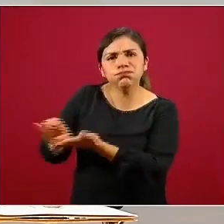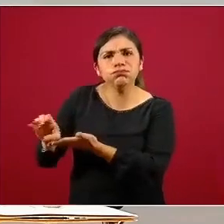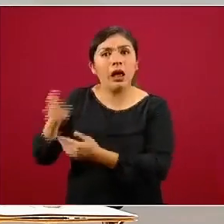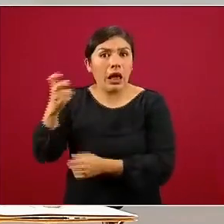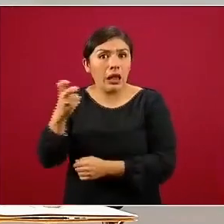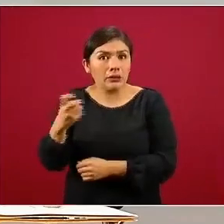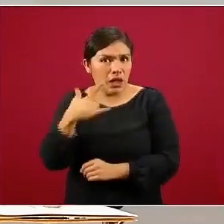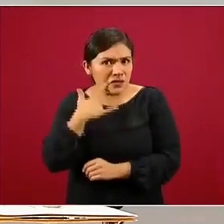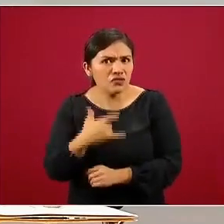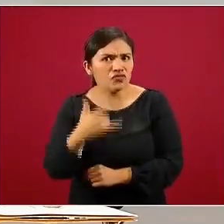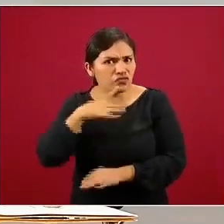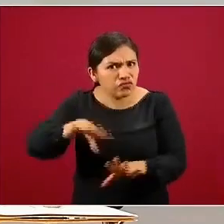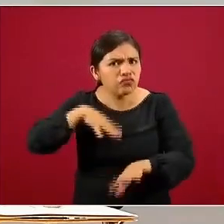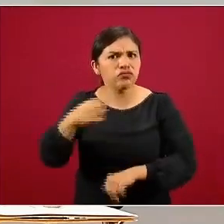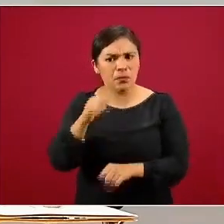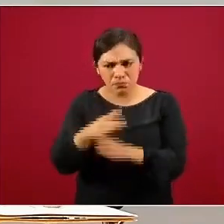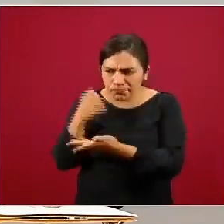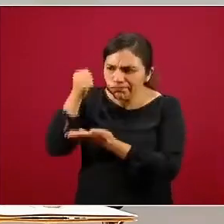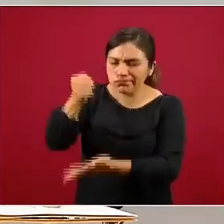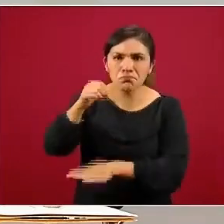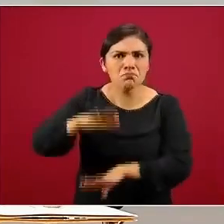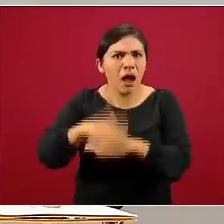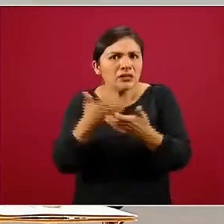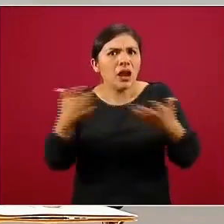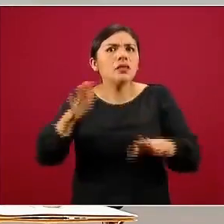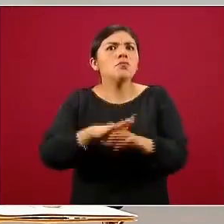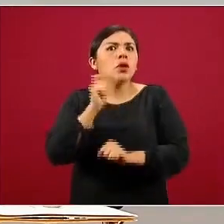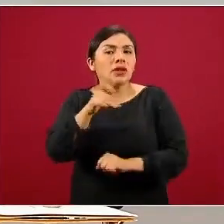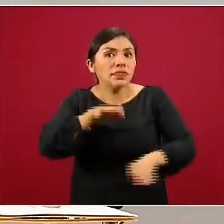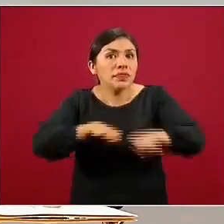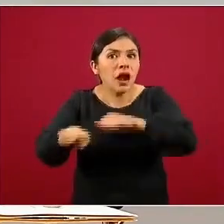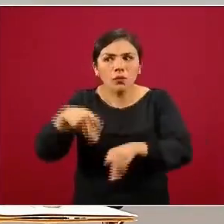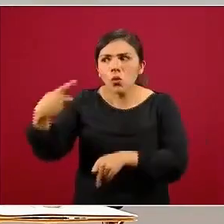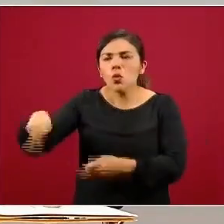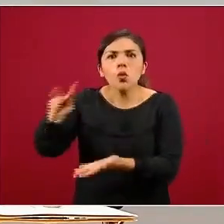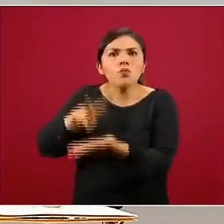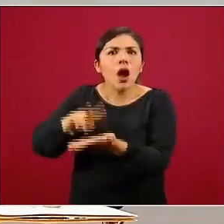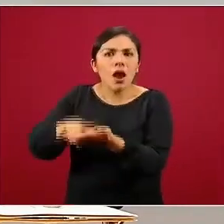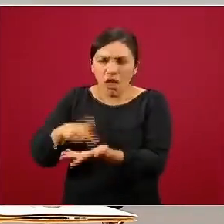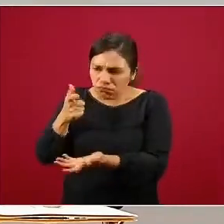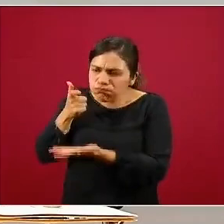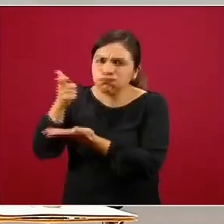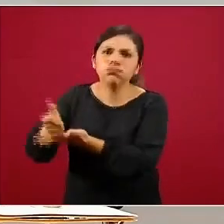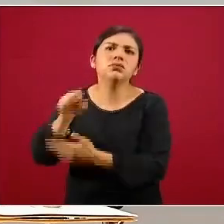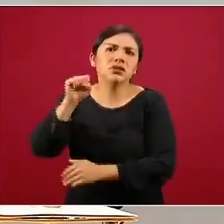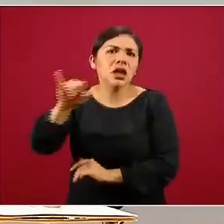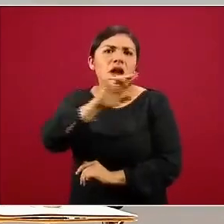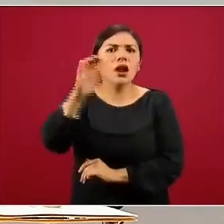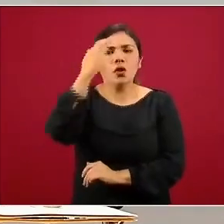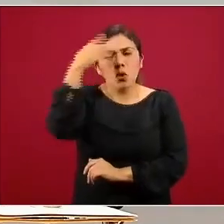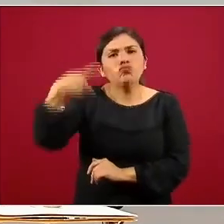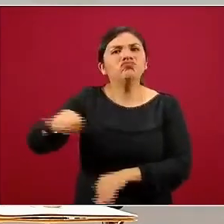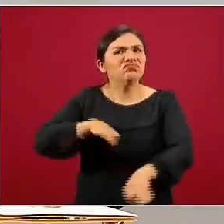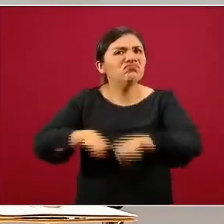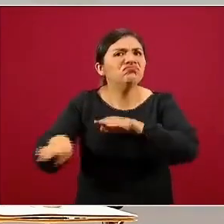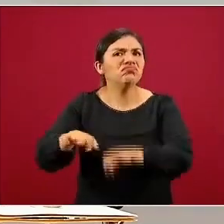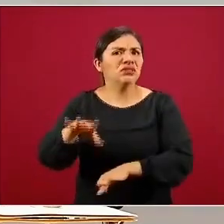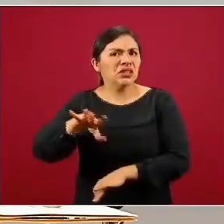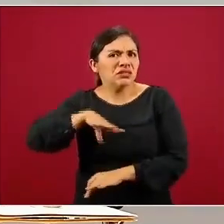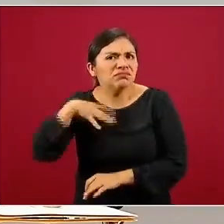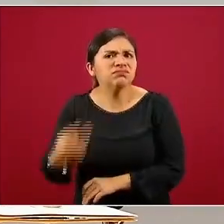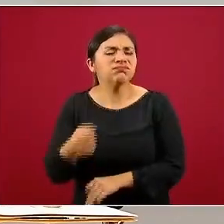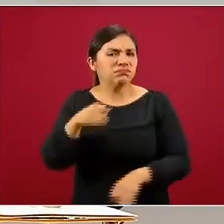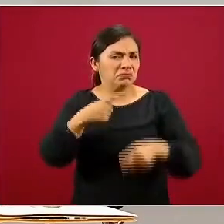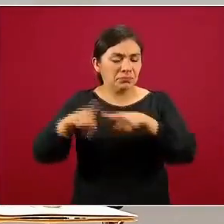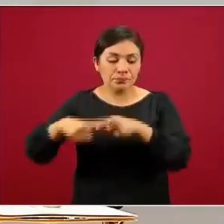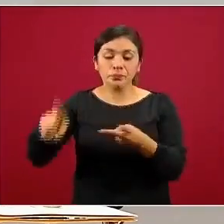un esfuerzo presupuestal grande, pues porque grande ha sido el trabajo de los trabajadores de la salud y su compromiso con la